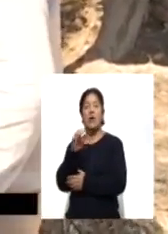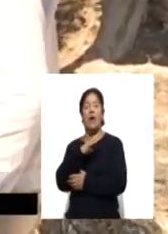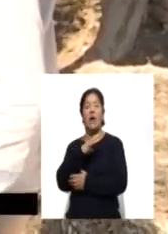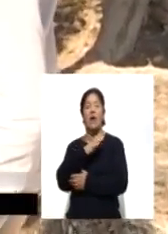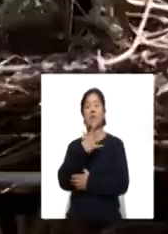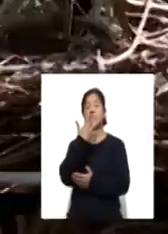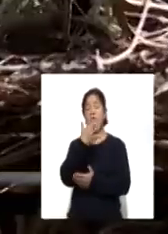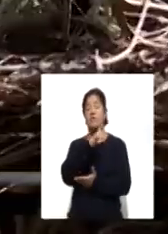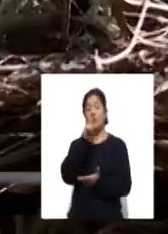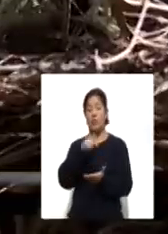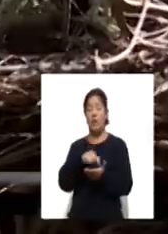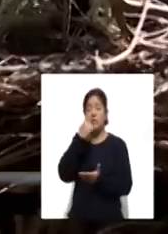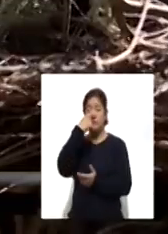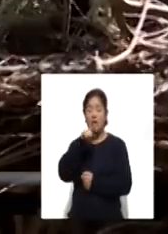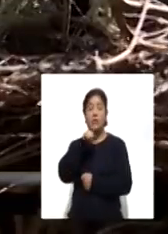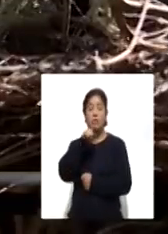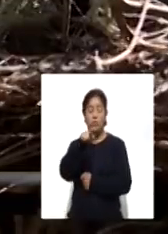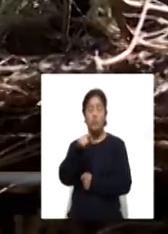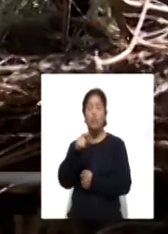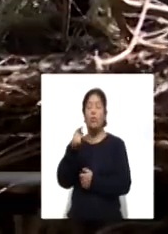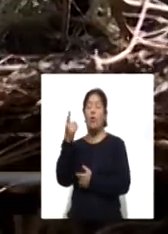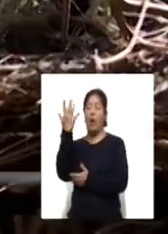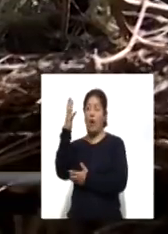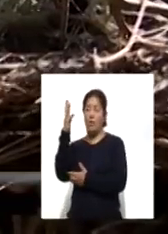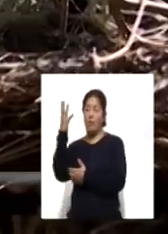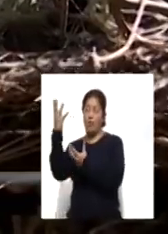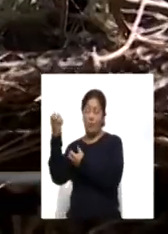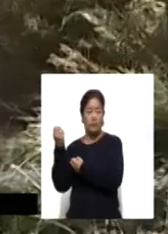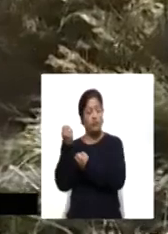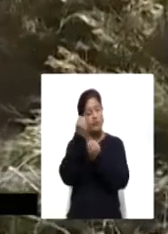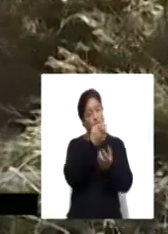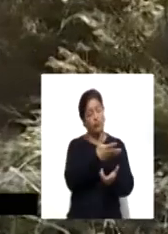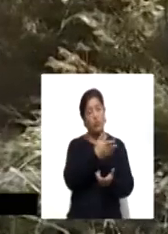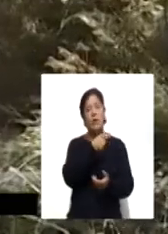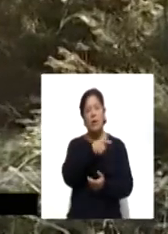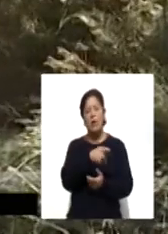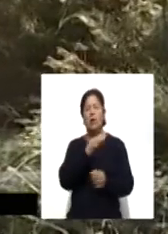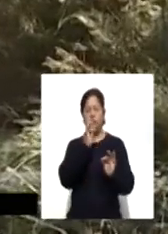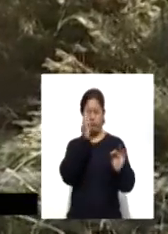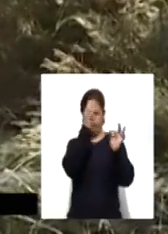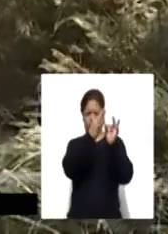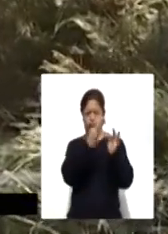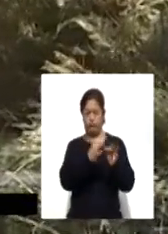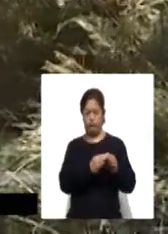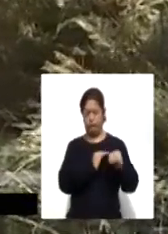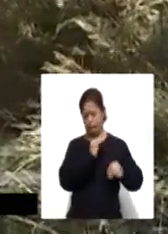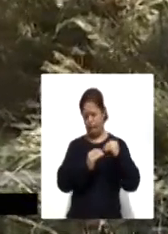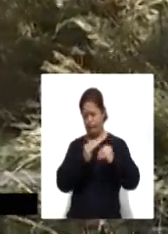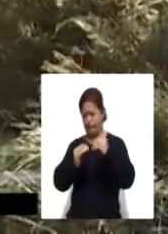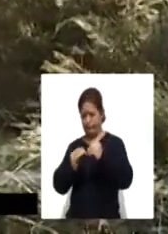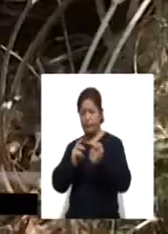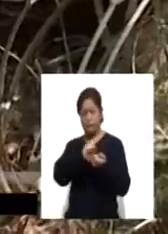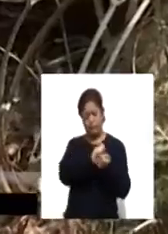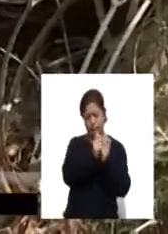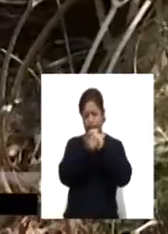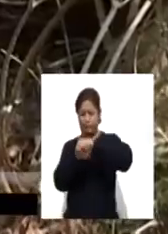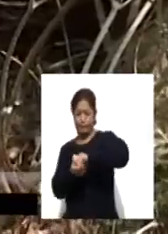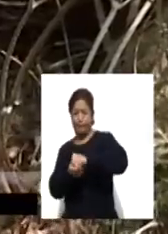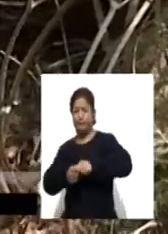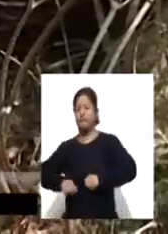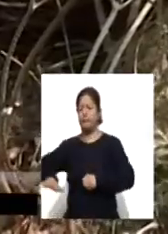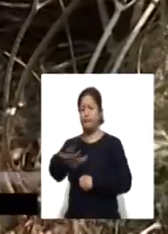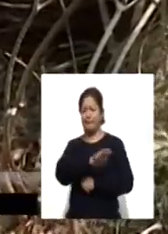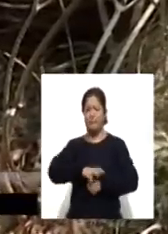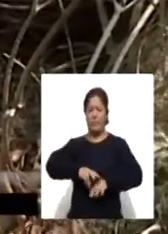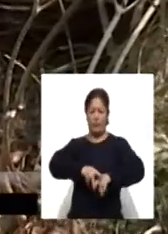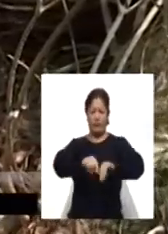recibir árboles naturales de Navidad con la finalidad de darles un adecuado tratamiento y convertirlos en composta. La encargada del Jardín